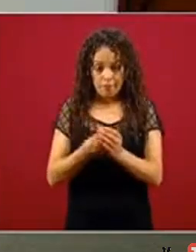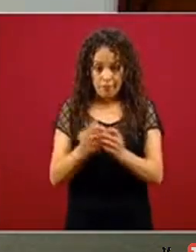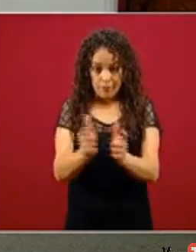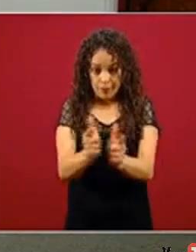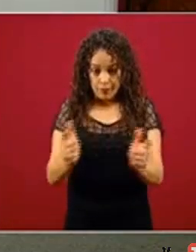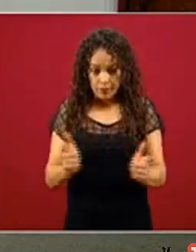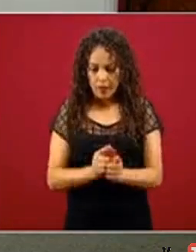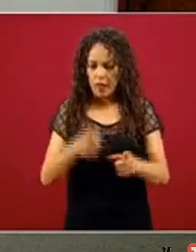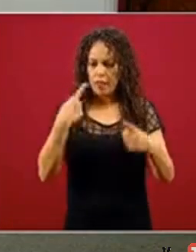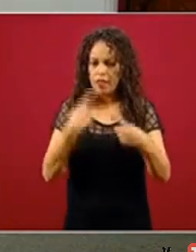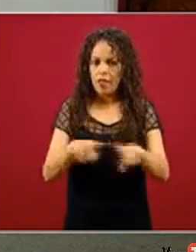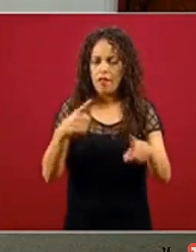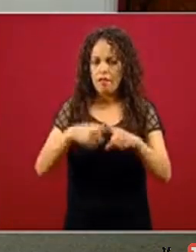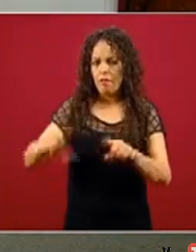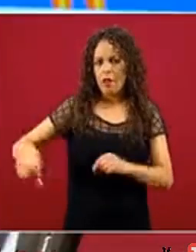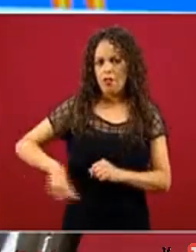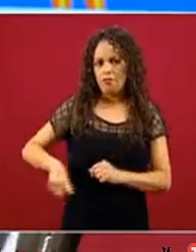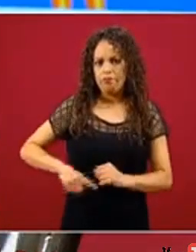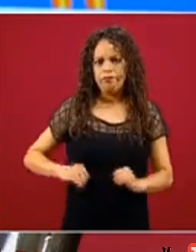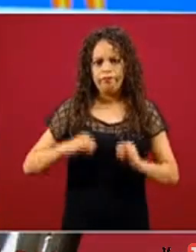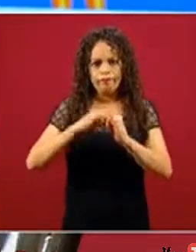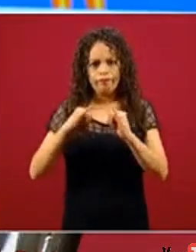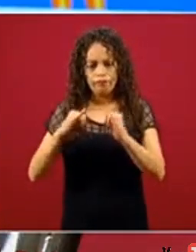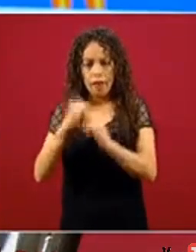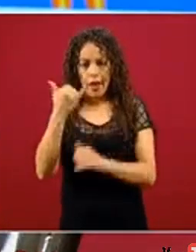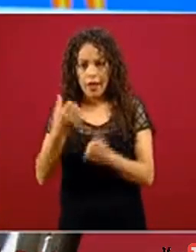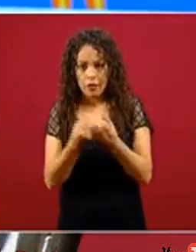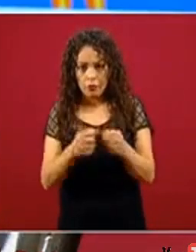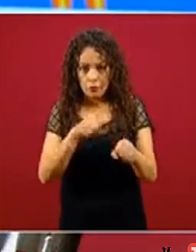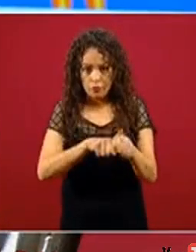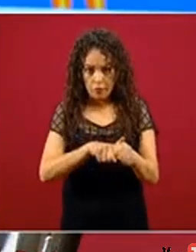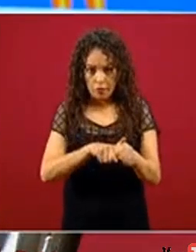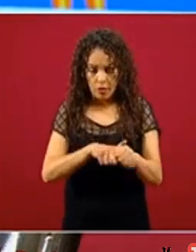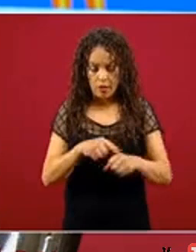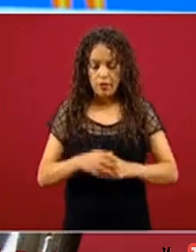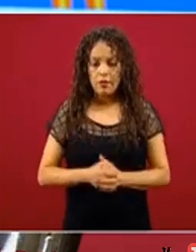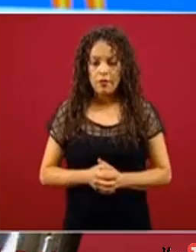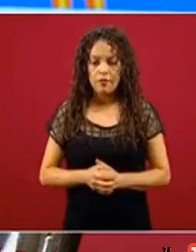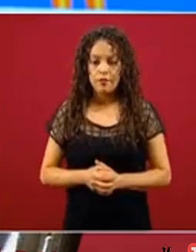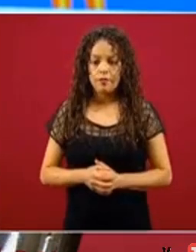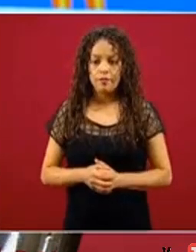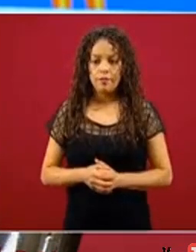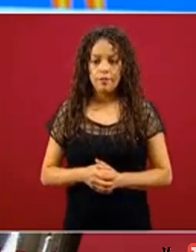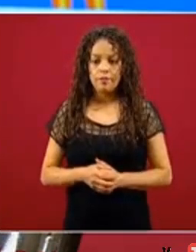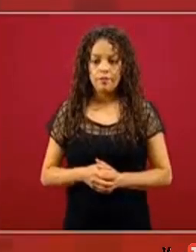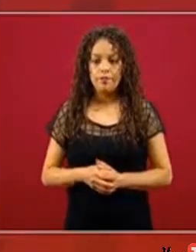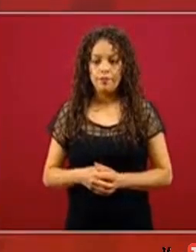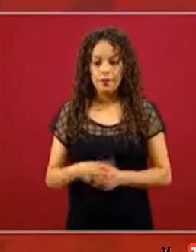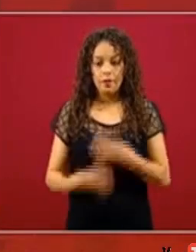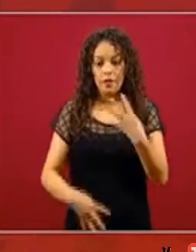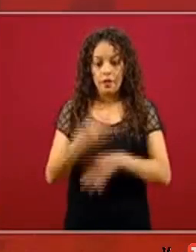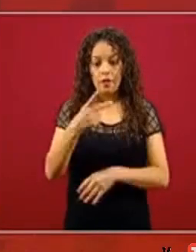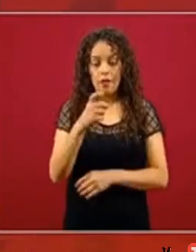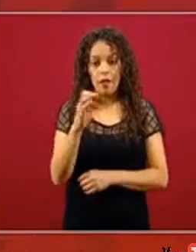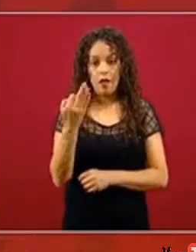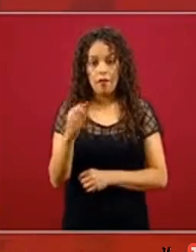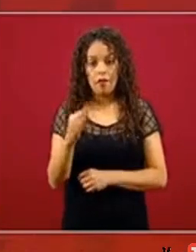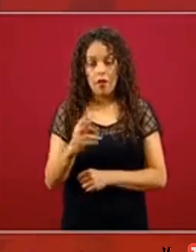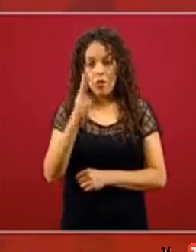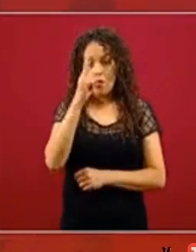públicas y sociales del gobierno que establecimos el 14 de febrero